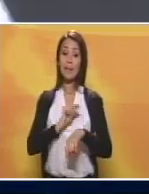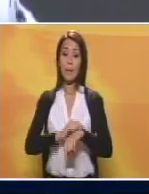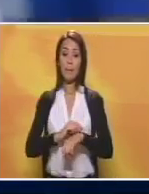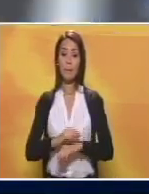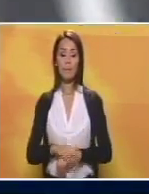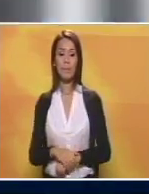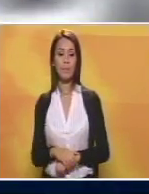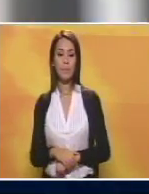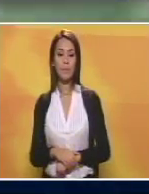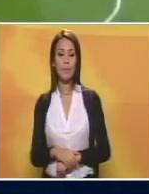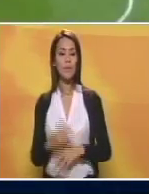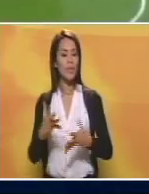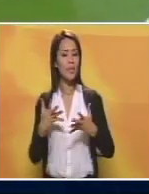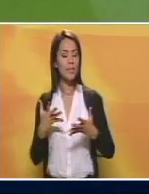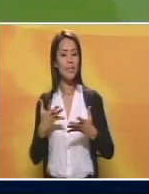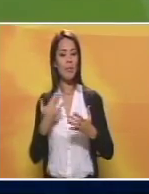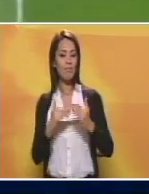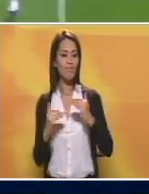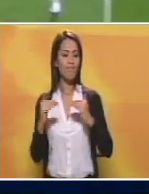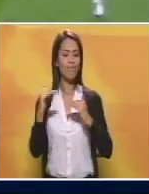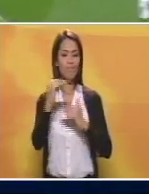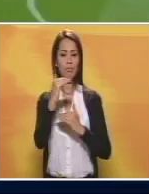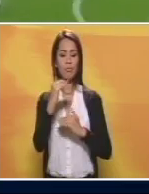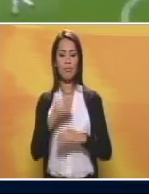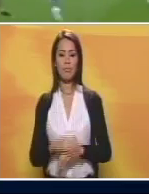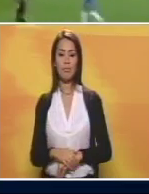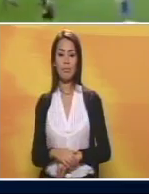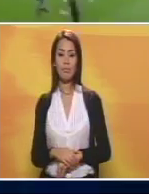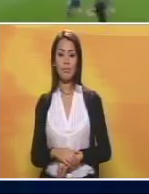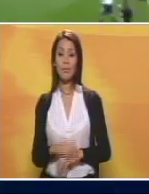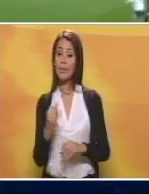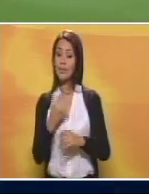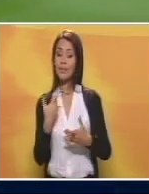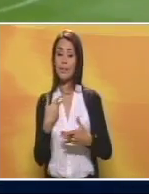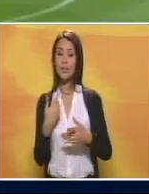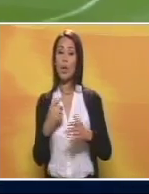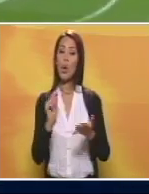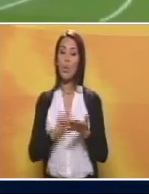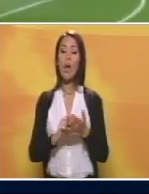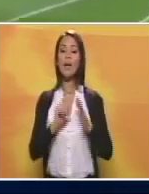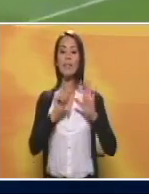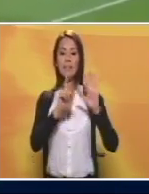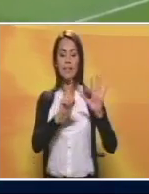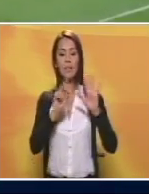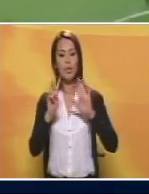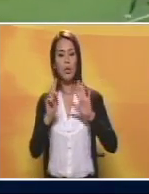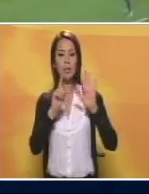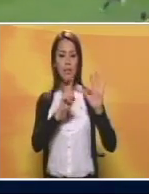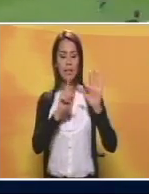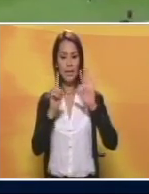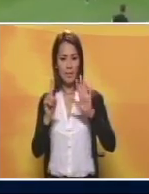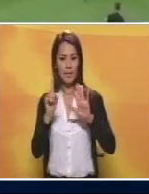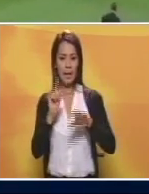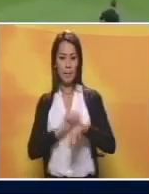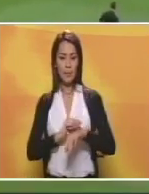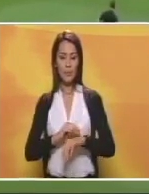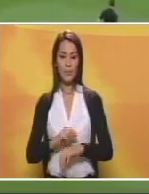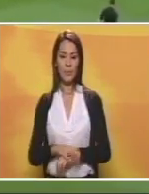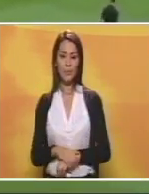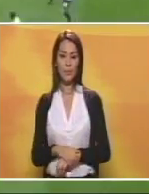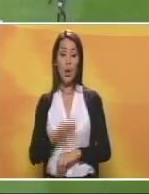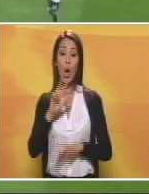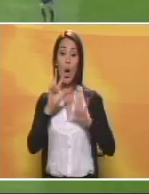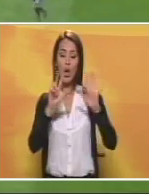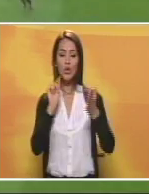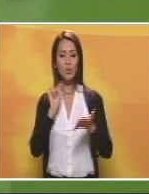las acciones y comandó la remontada del Tottenham, que completó Dele Alli con anotaciones al 62 y al 66. 8